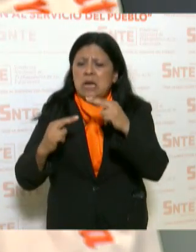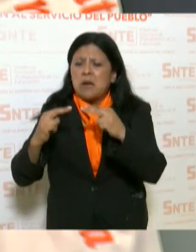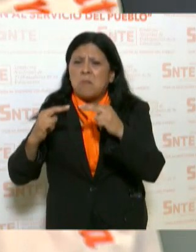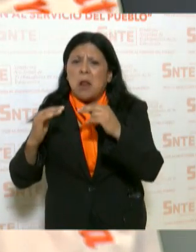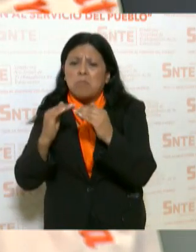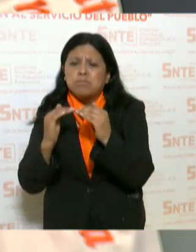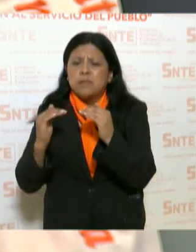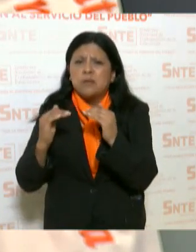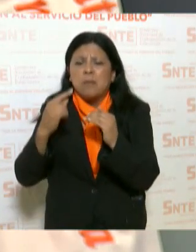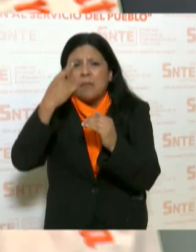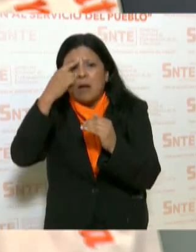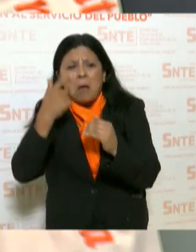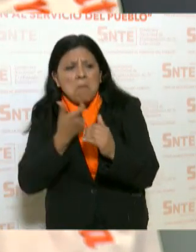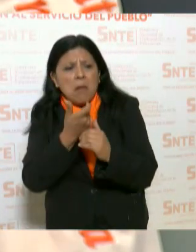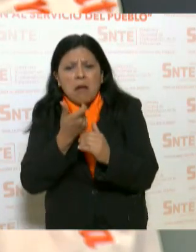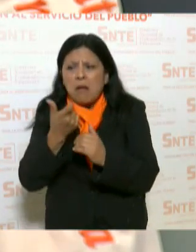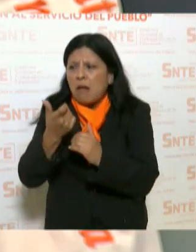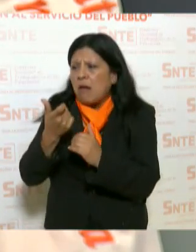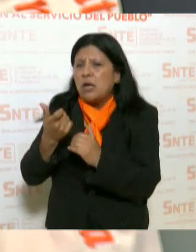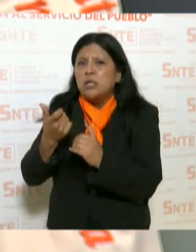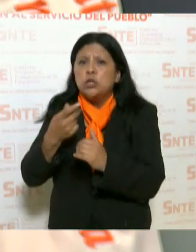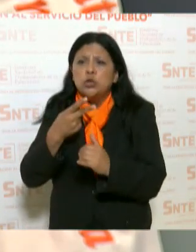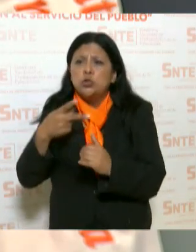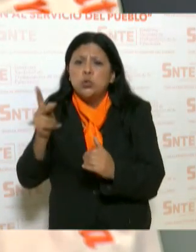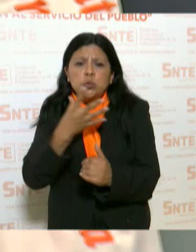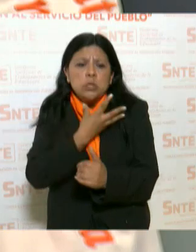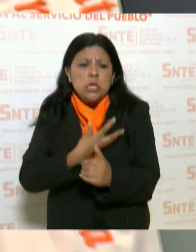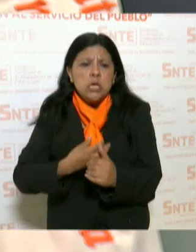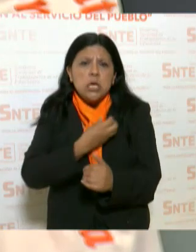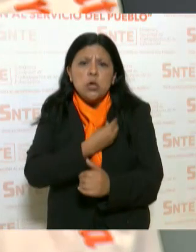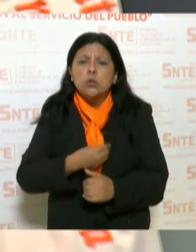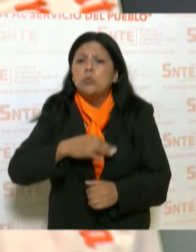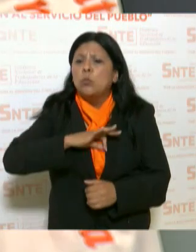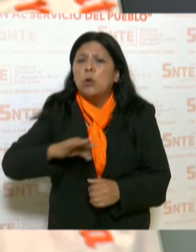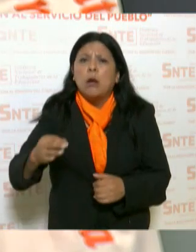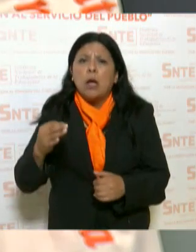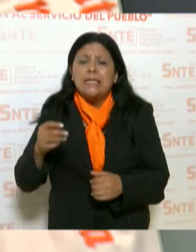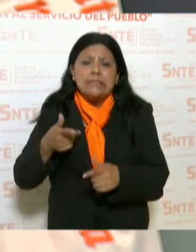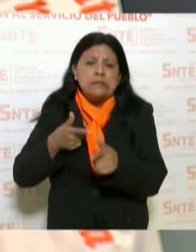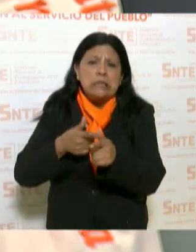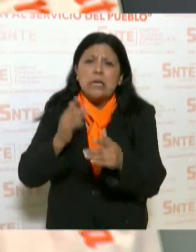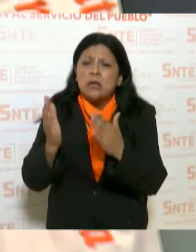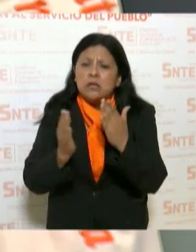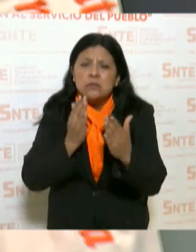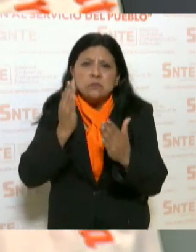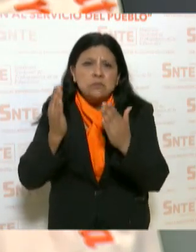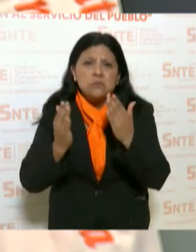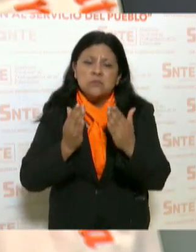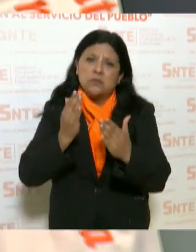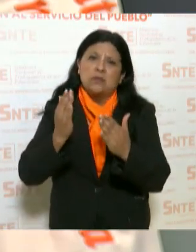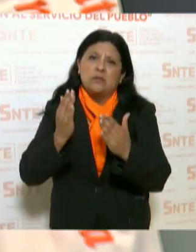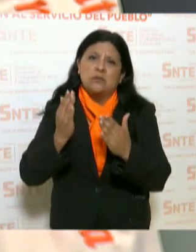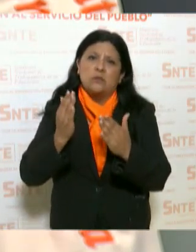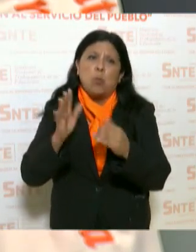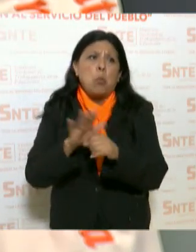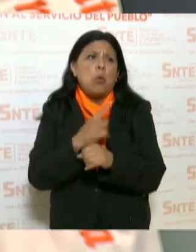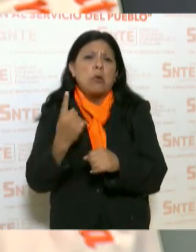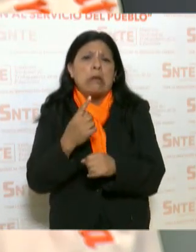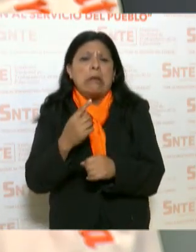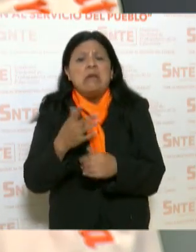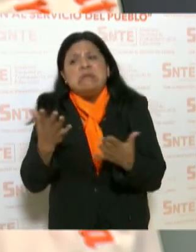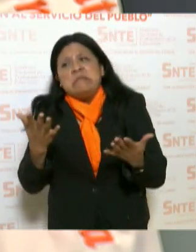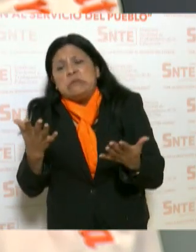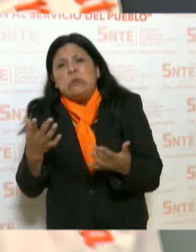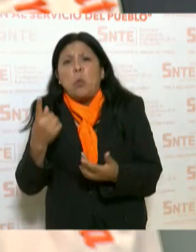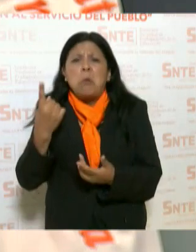y que estudien sus hijos? Sí, por muy barata que sea una